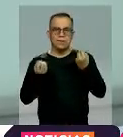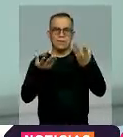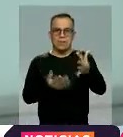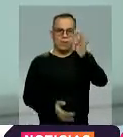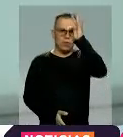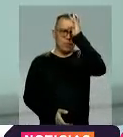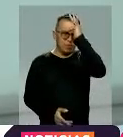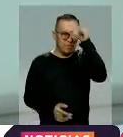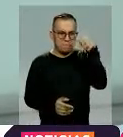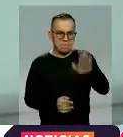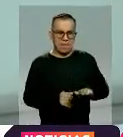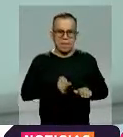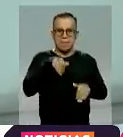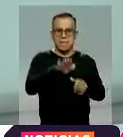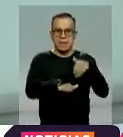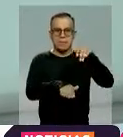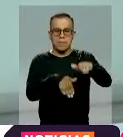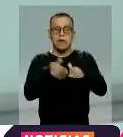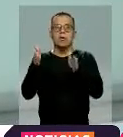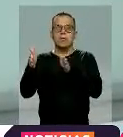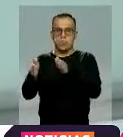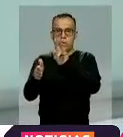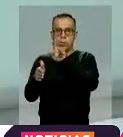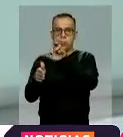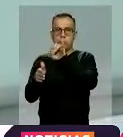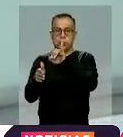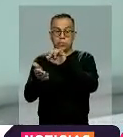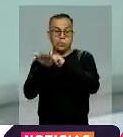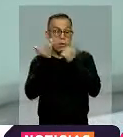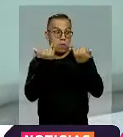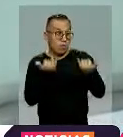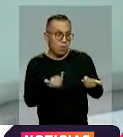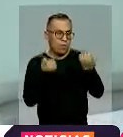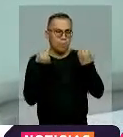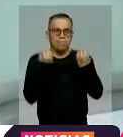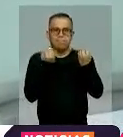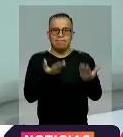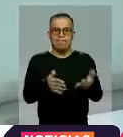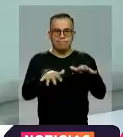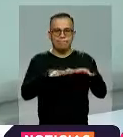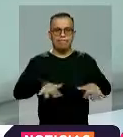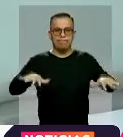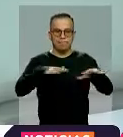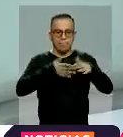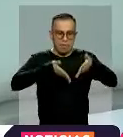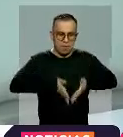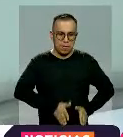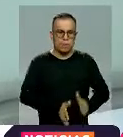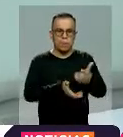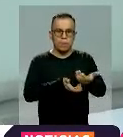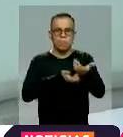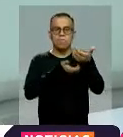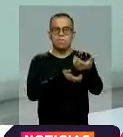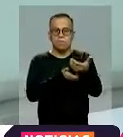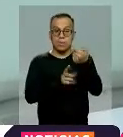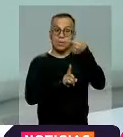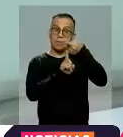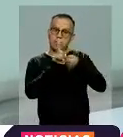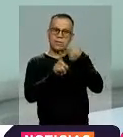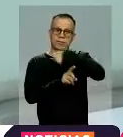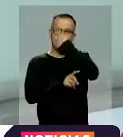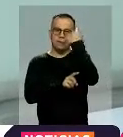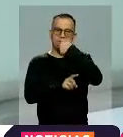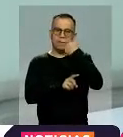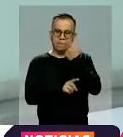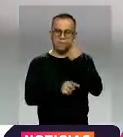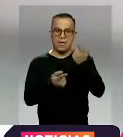ha venido dando pasos de gigante, entregamos ya unidad de cuidados intensivos, hoy estamos entregando estas salas de parto y en el mes de septiembre estaremos